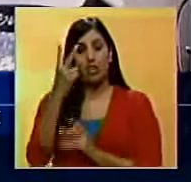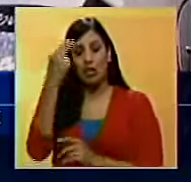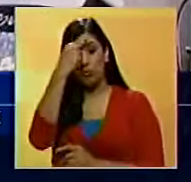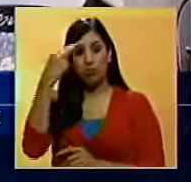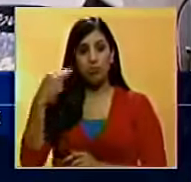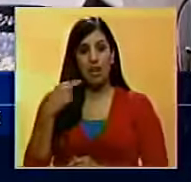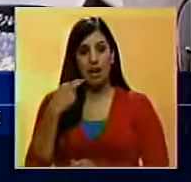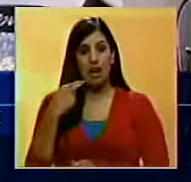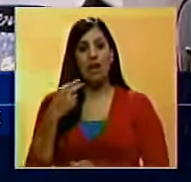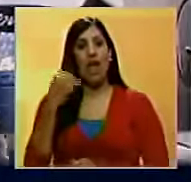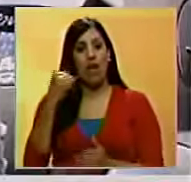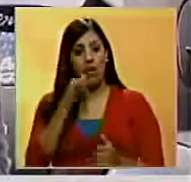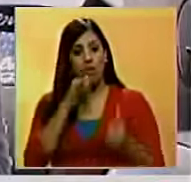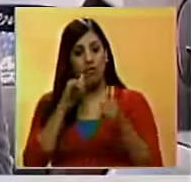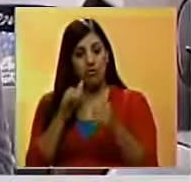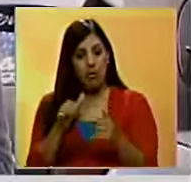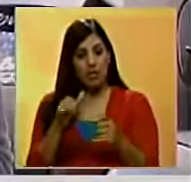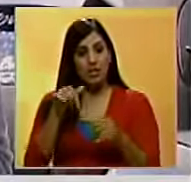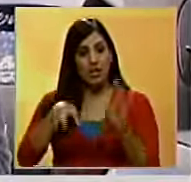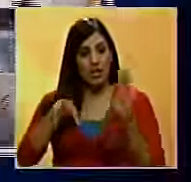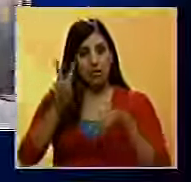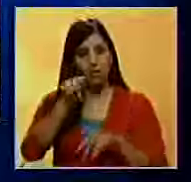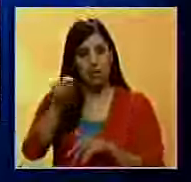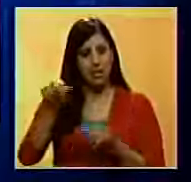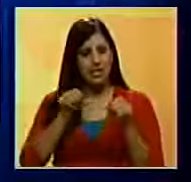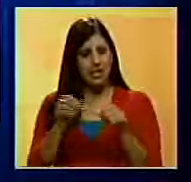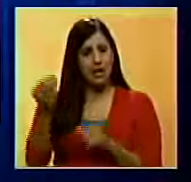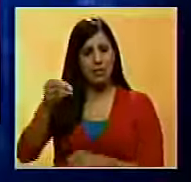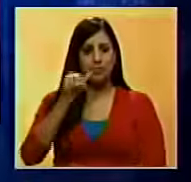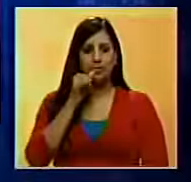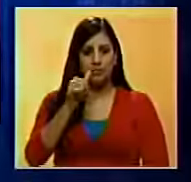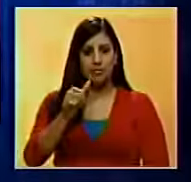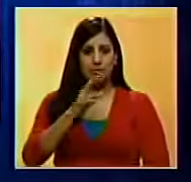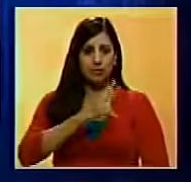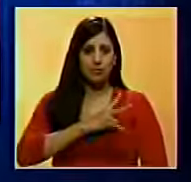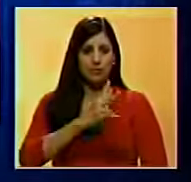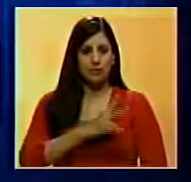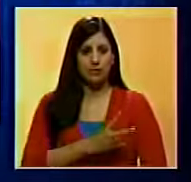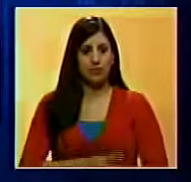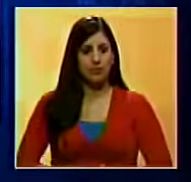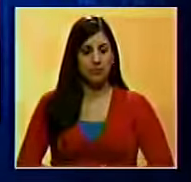la cara. Es el reporte que tenemos a esta hora del mediodía. Ustedes continúen con más de la emisión Meridiana de su noticiero Venevisión.